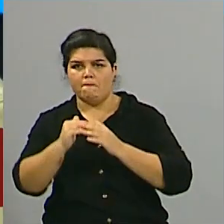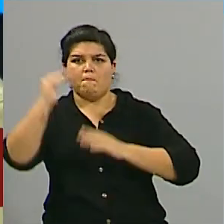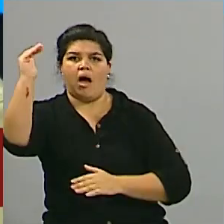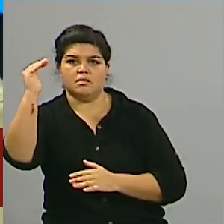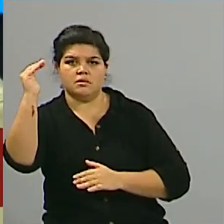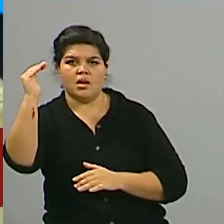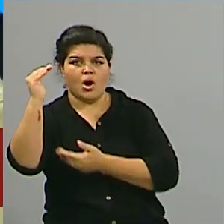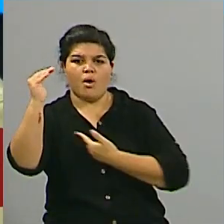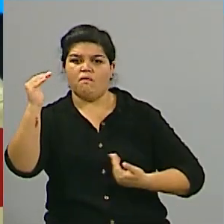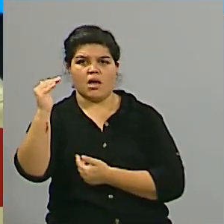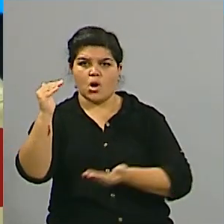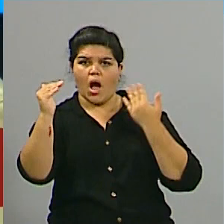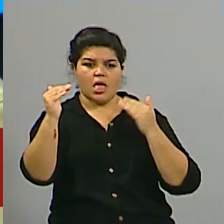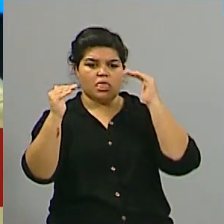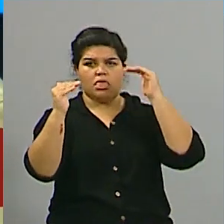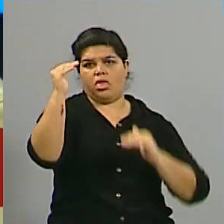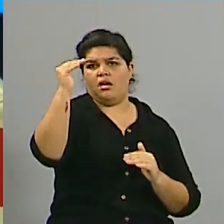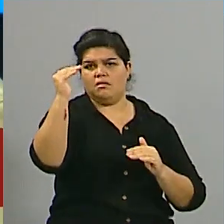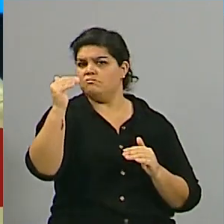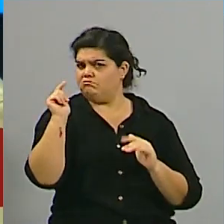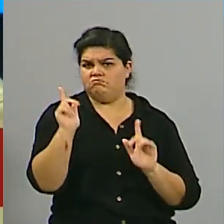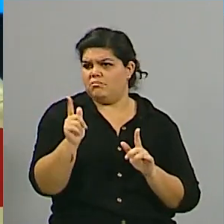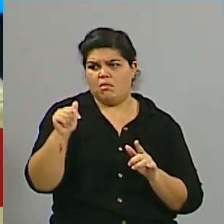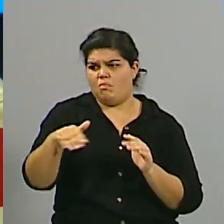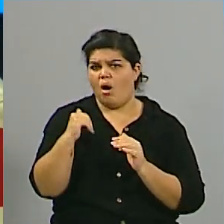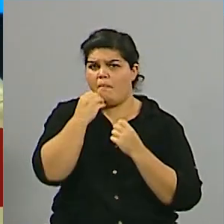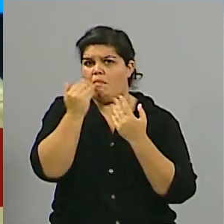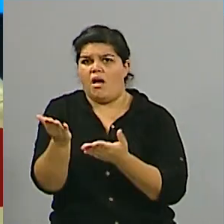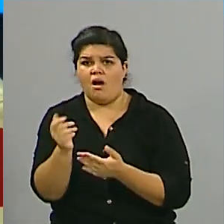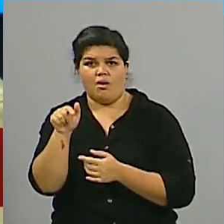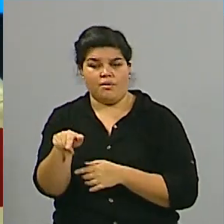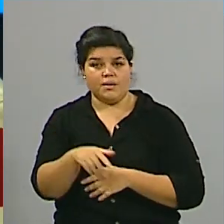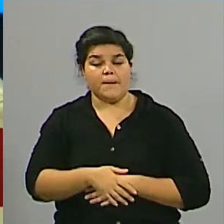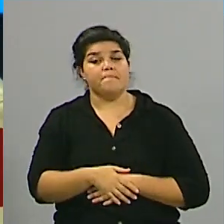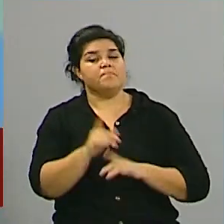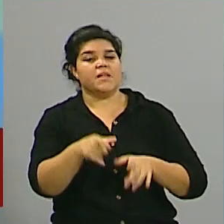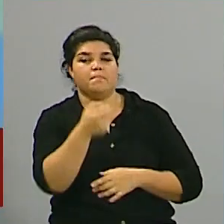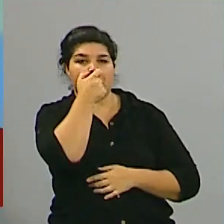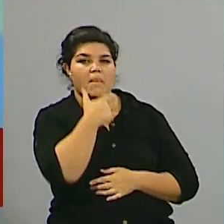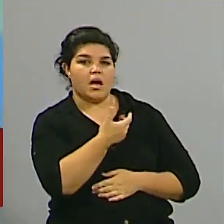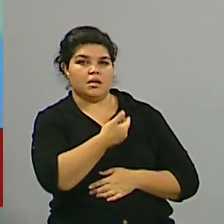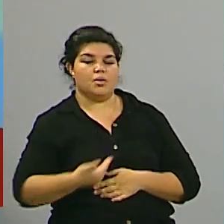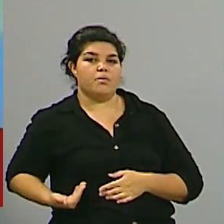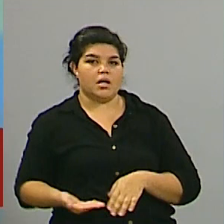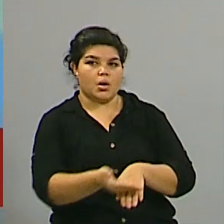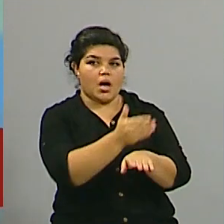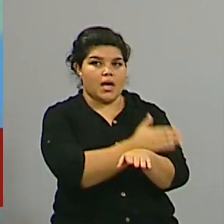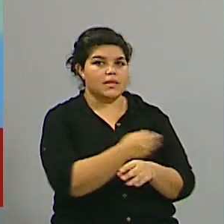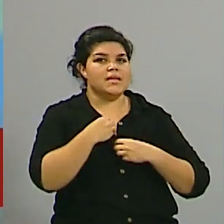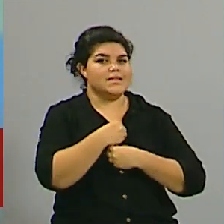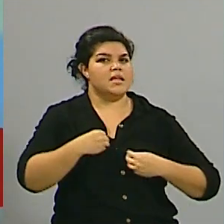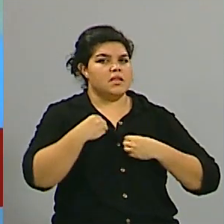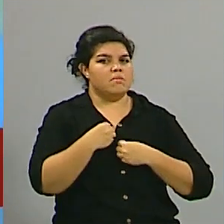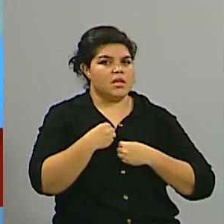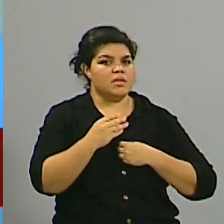Bueno, nosotros, digamos, también el gobierno de Mauricio Macri también existió una percepción y después perdieron